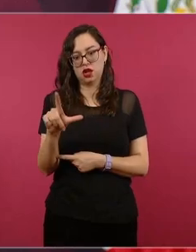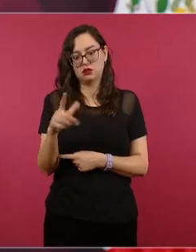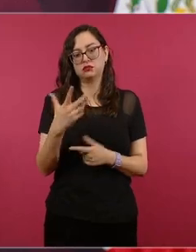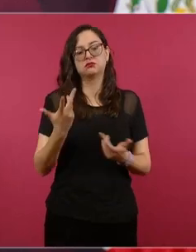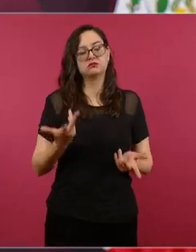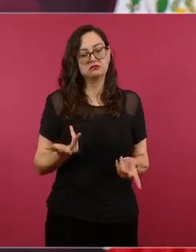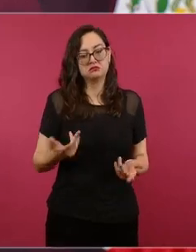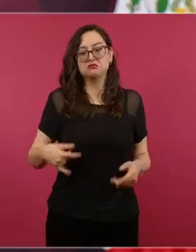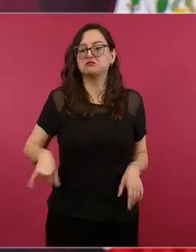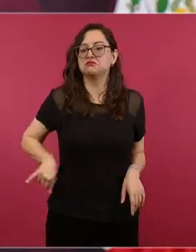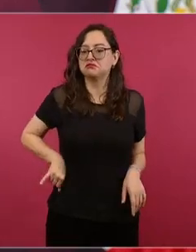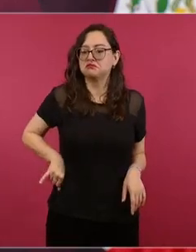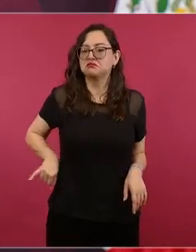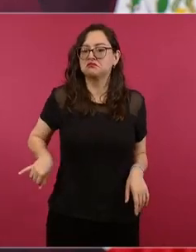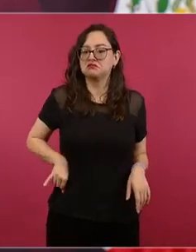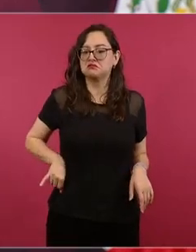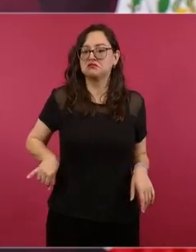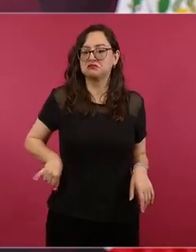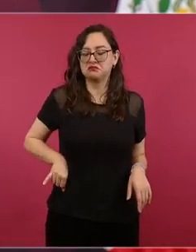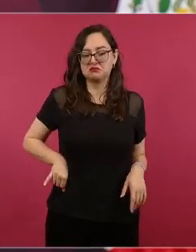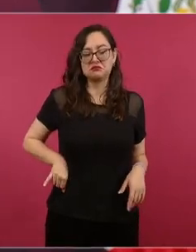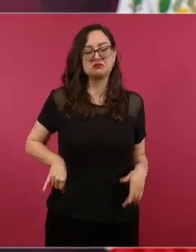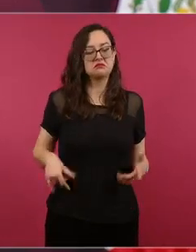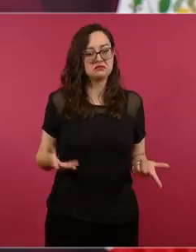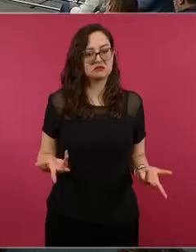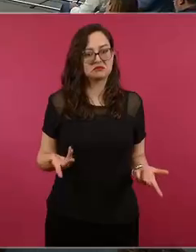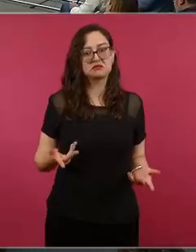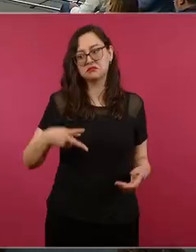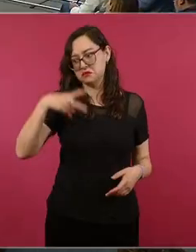Es interesante esta historia.